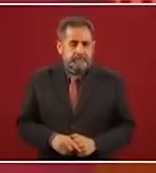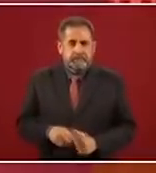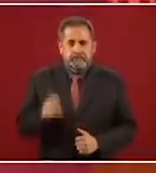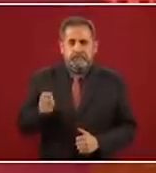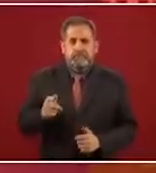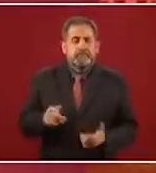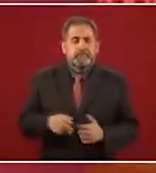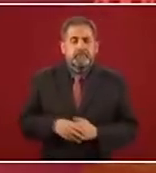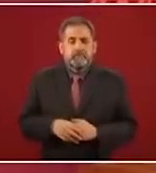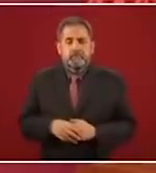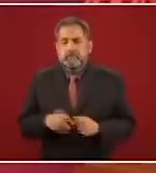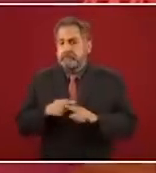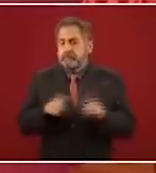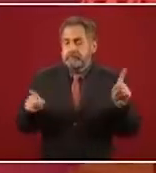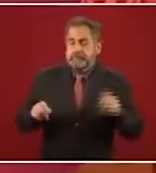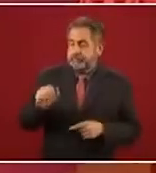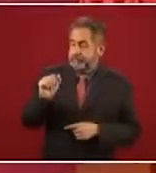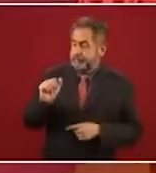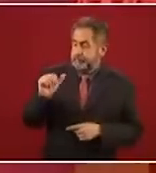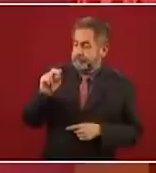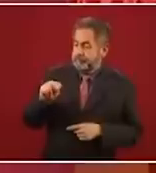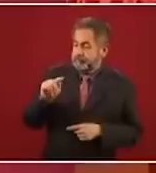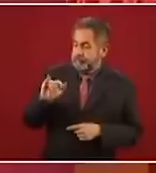No es lo mismo Santiago Nieto